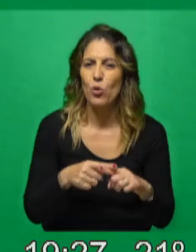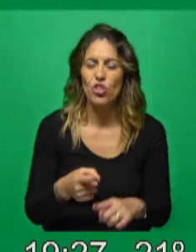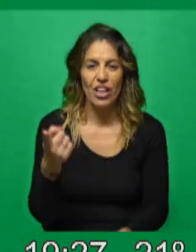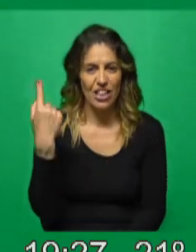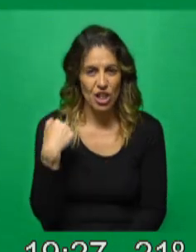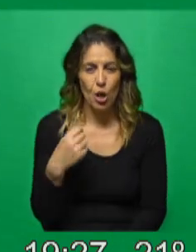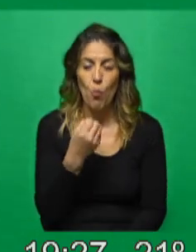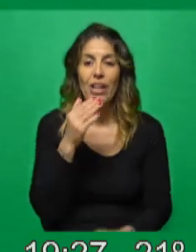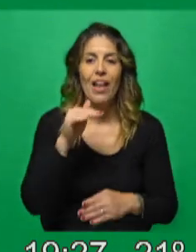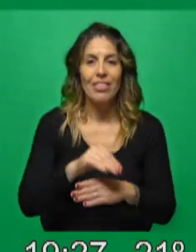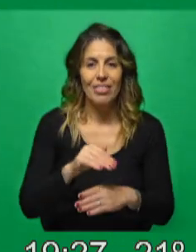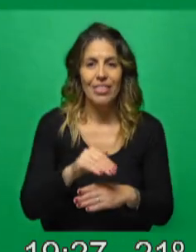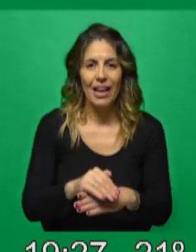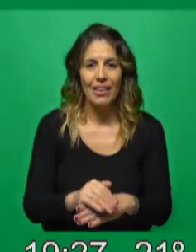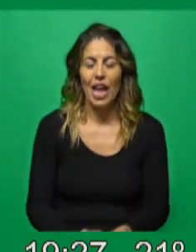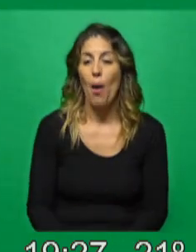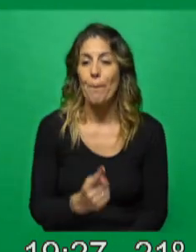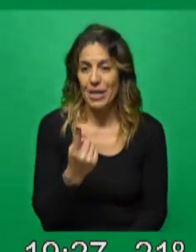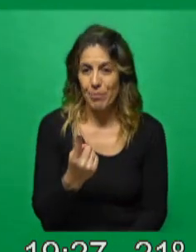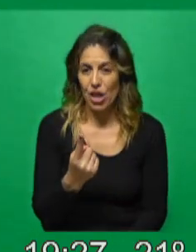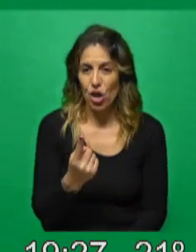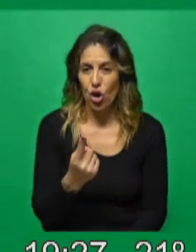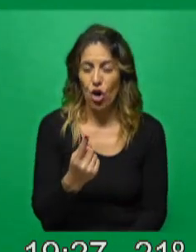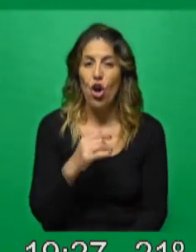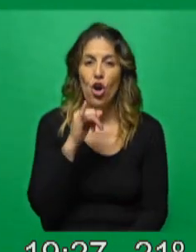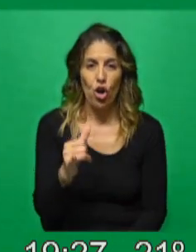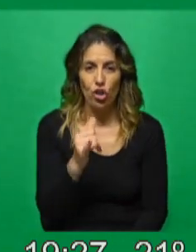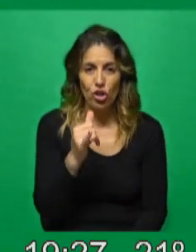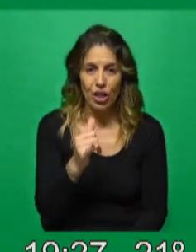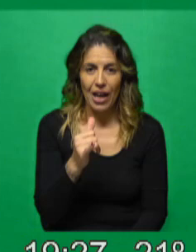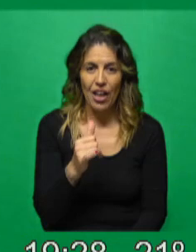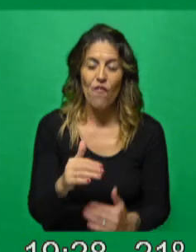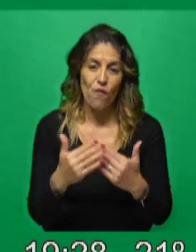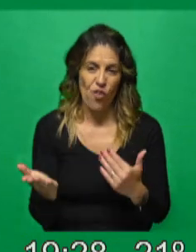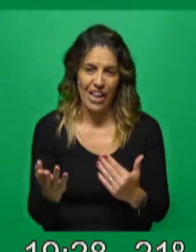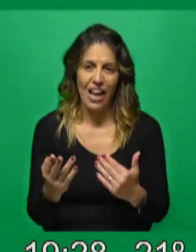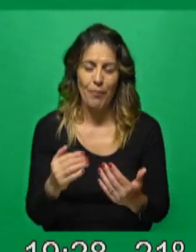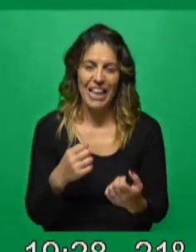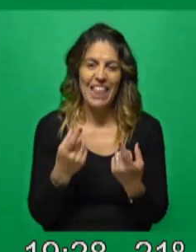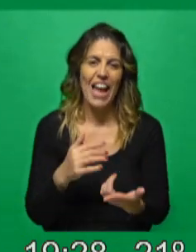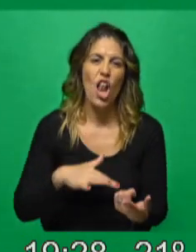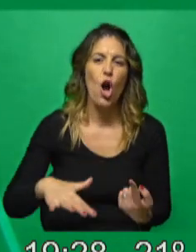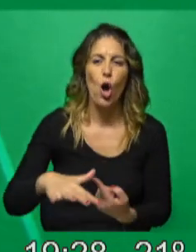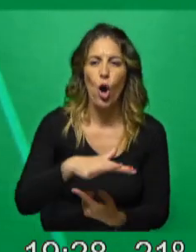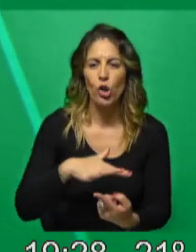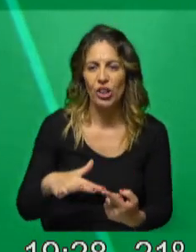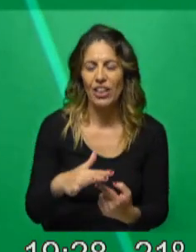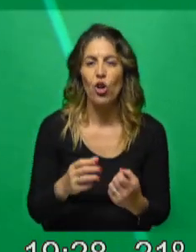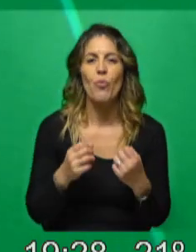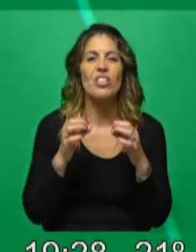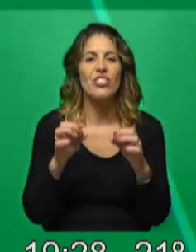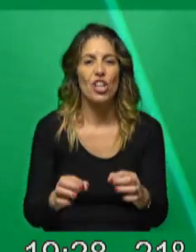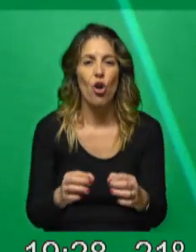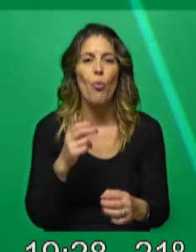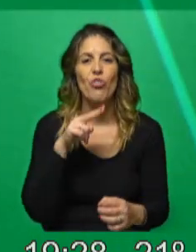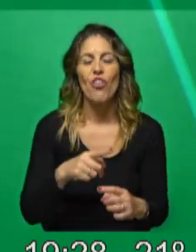Buenas tardes Bueno sí primero un preámbulo digamos capaz que un poco fuera de análisis pero que le da el contexto que es cómo se llegó y cómo se